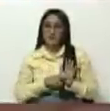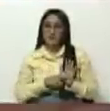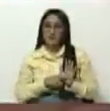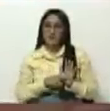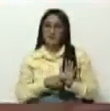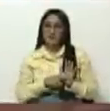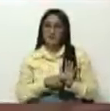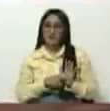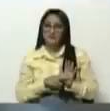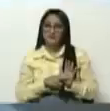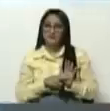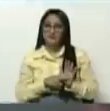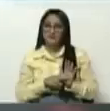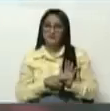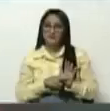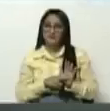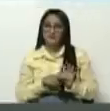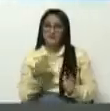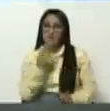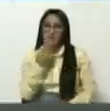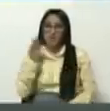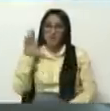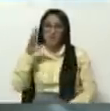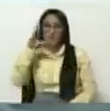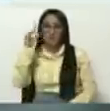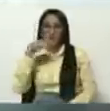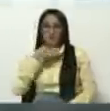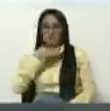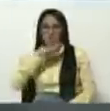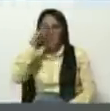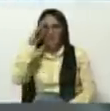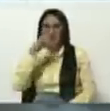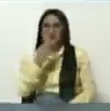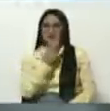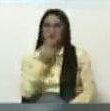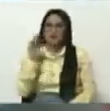muchachos. Juro por el Dios de mis padres.